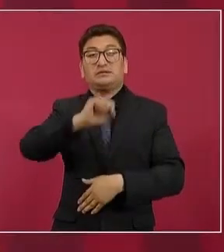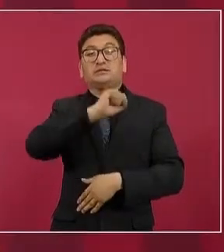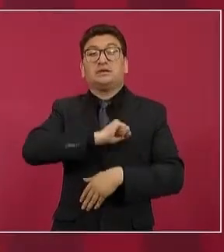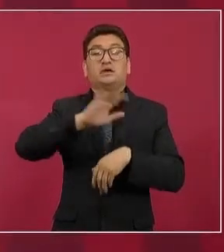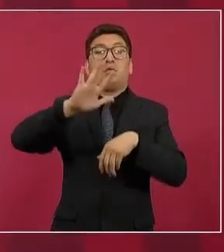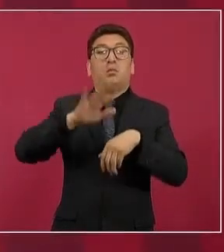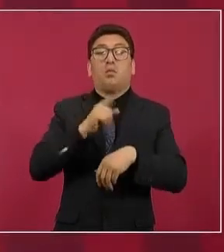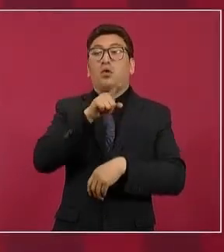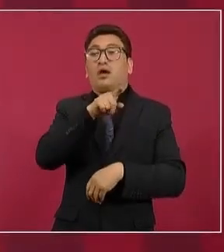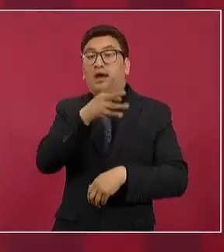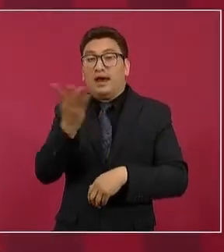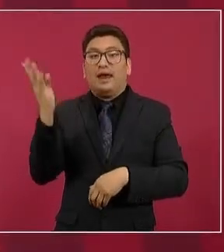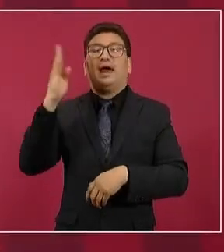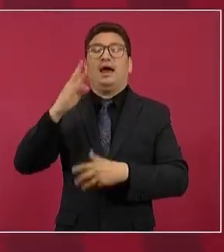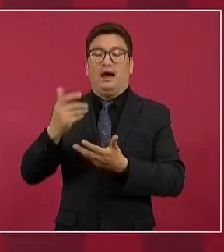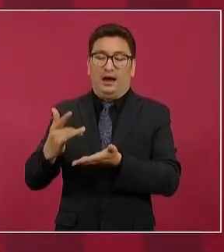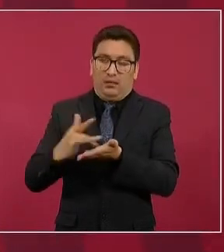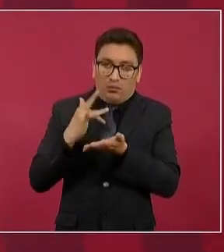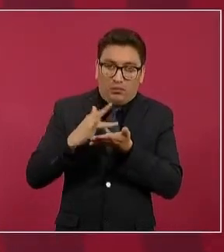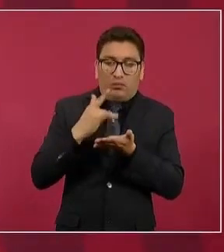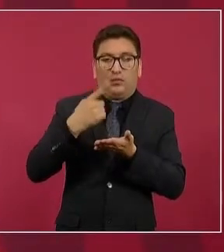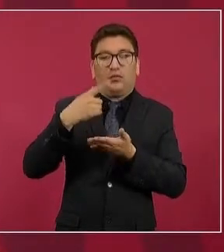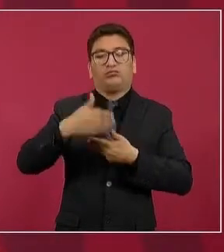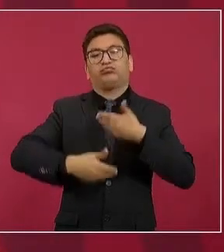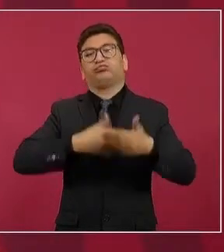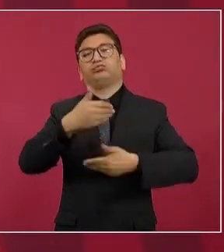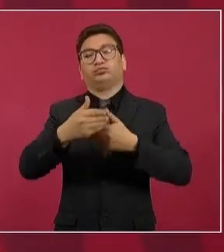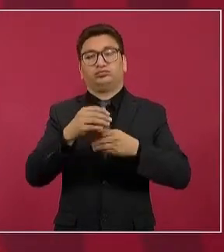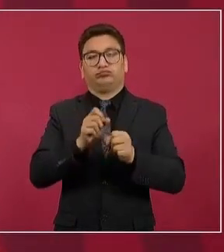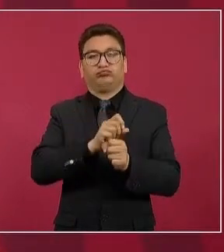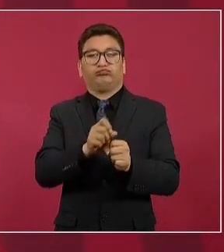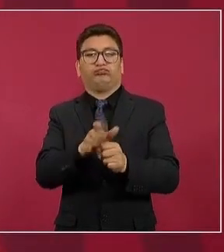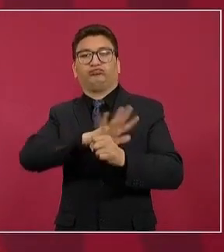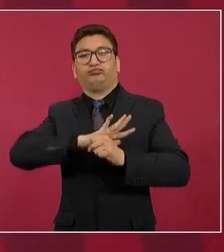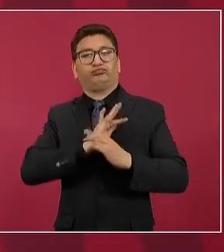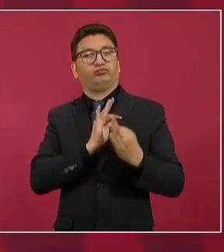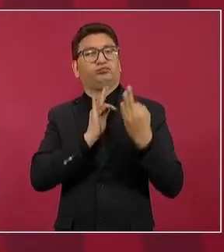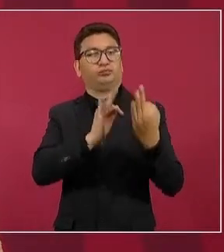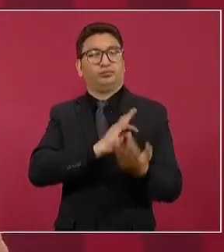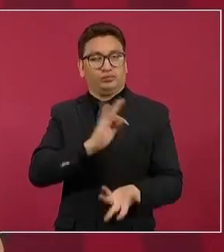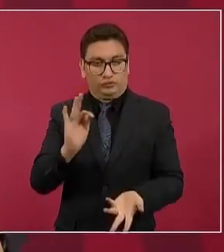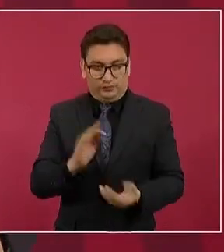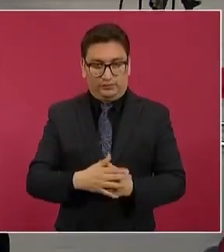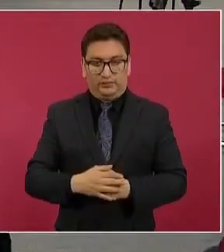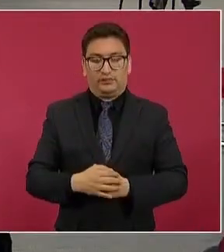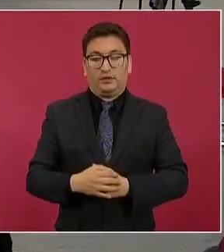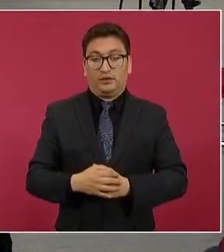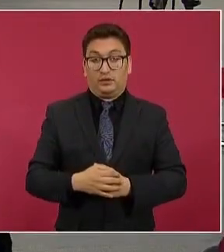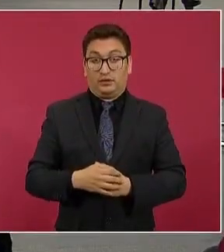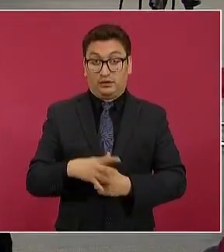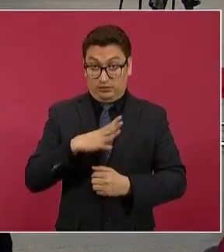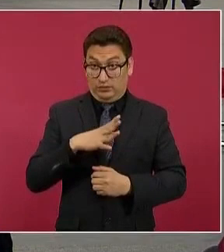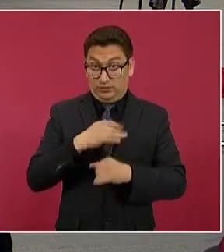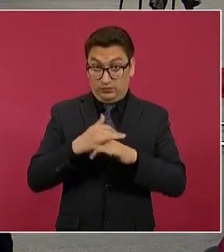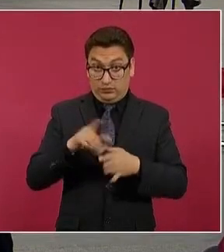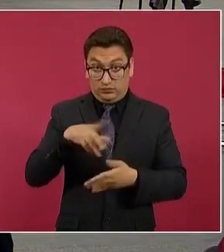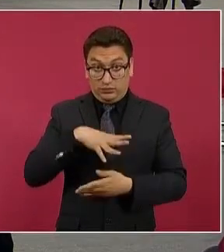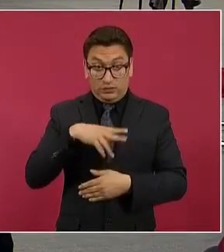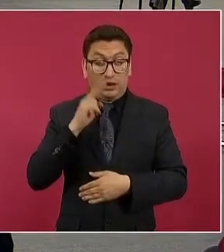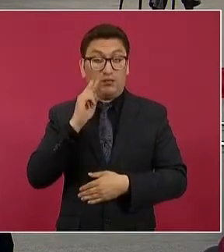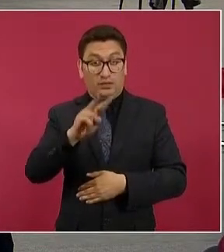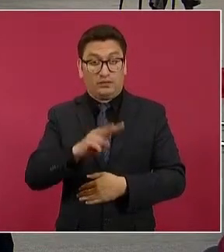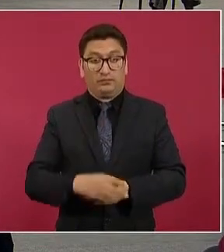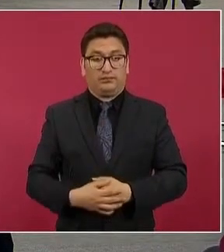ellos salimos adelante frente a la pandemia. Entonces, no sé si tengas ahí el dato. A